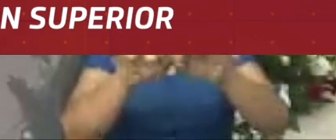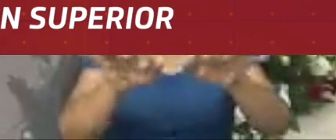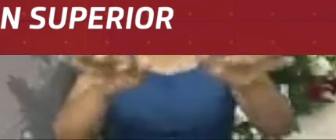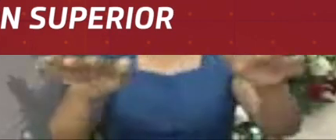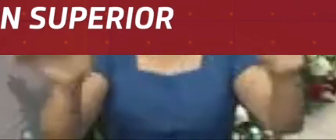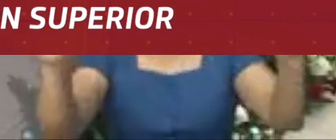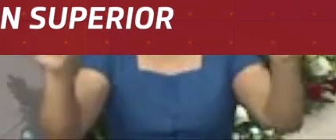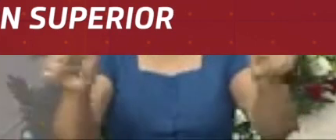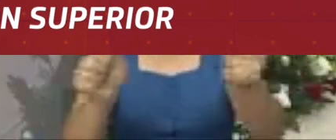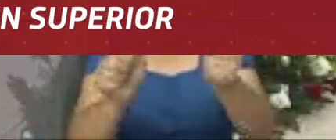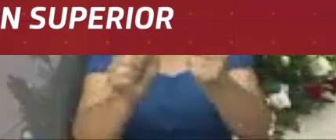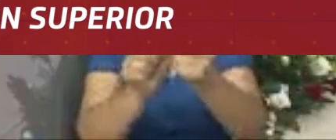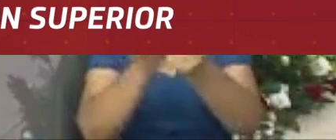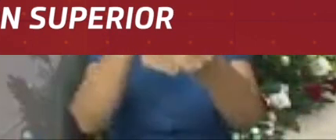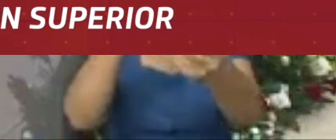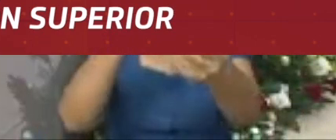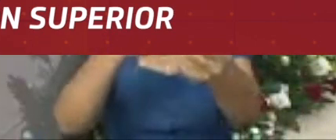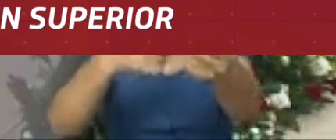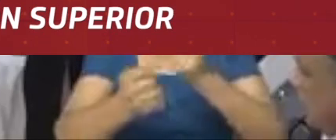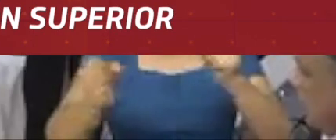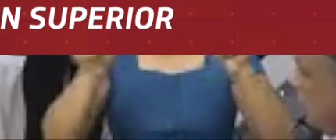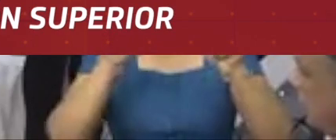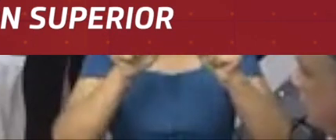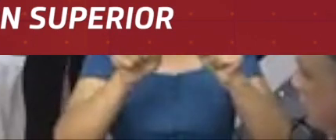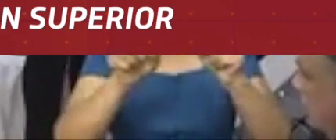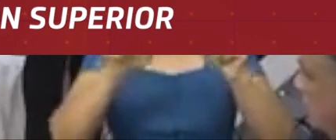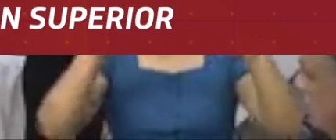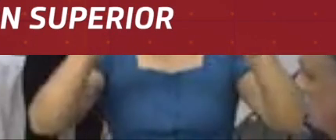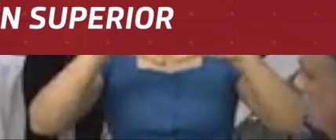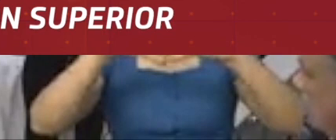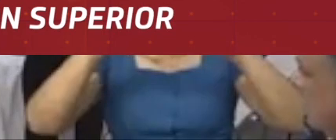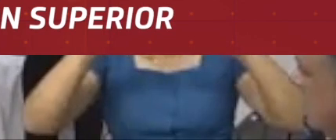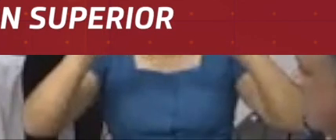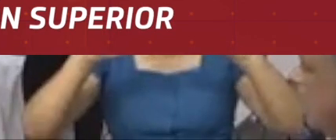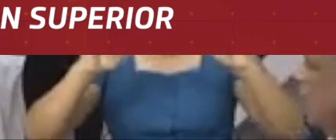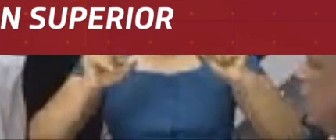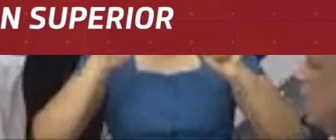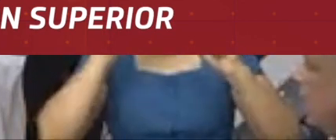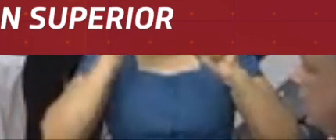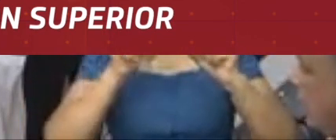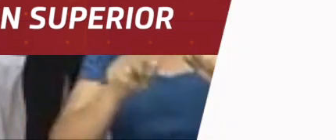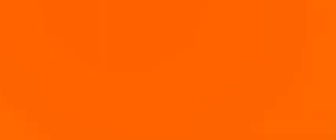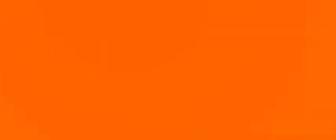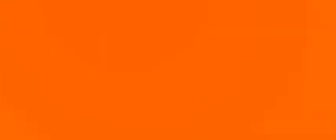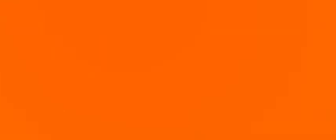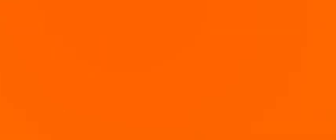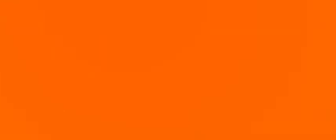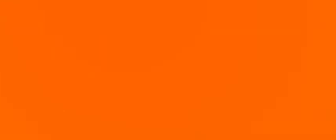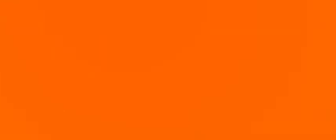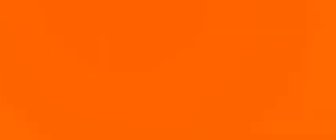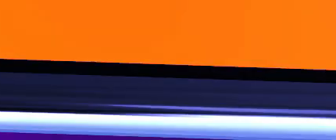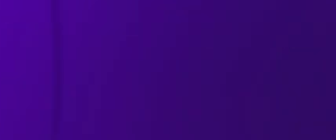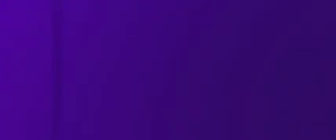varios funcionarios públicos de distintos poderes del Estado Guillermo Rodríguez bost TV